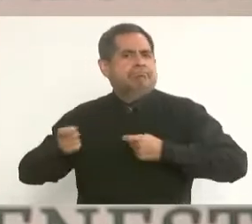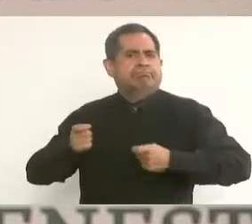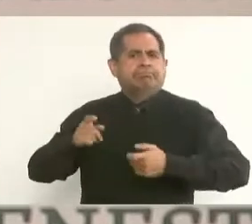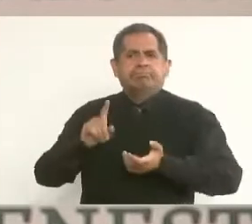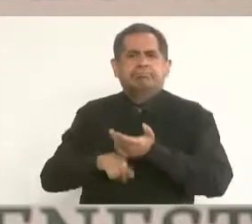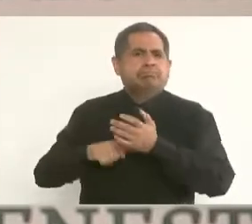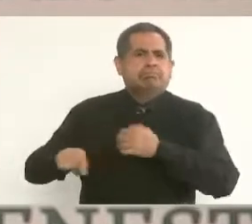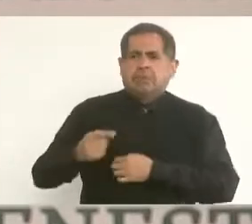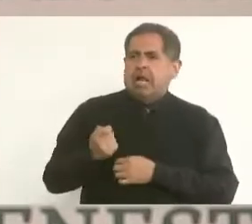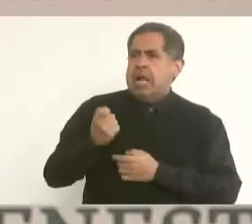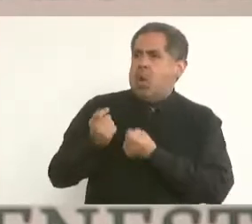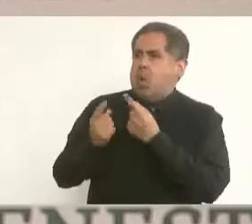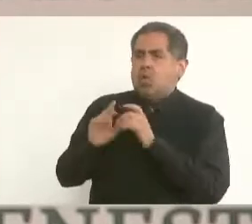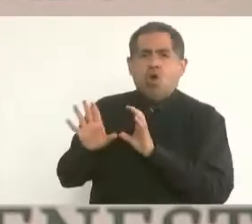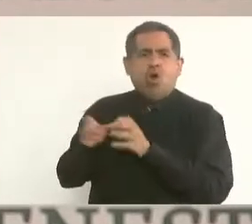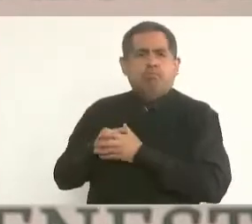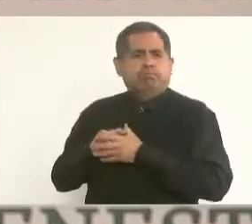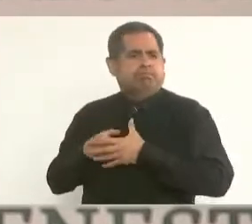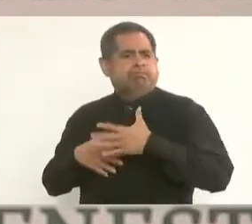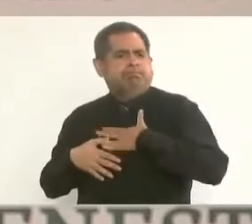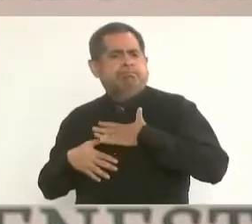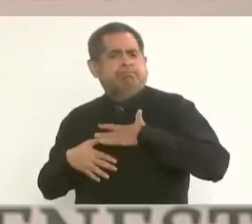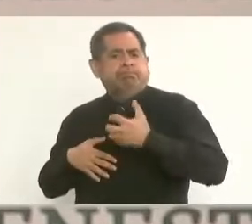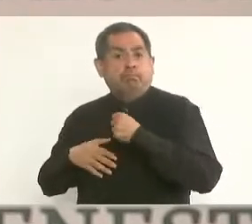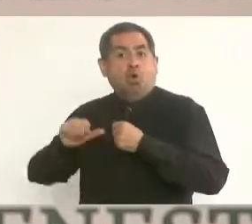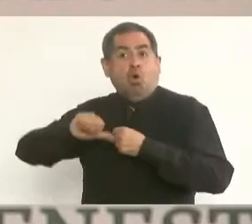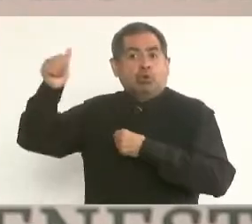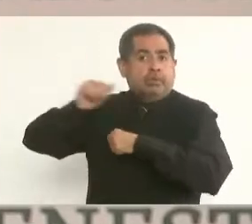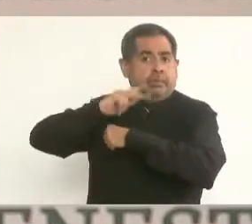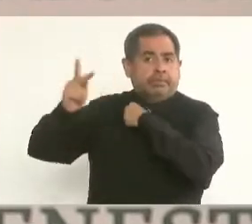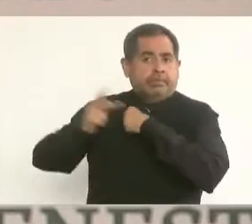manos de unos cuantos, nacionales y extranjeros.